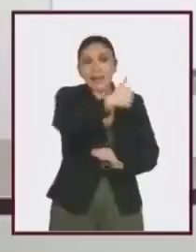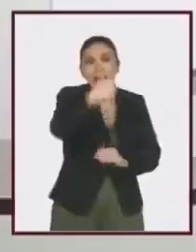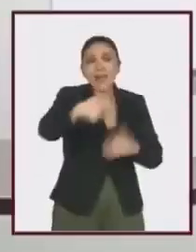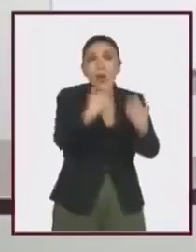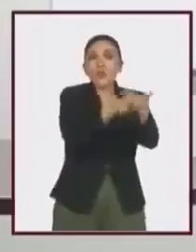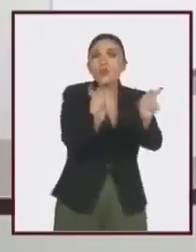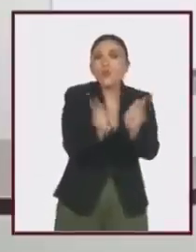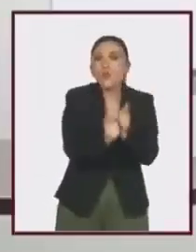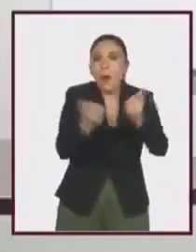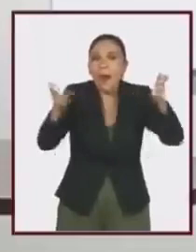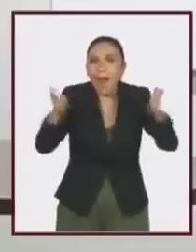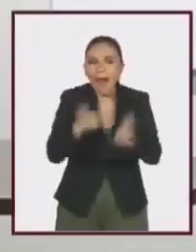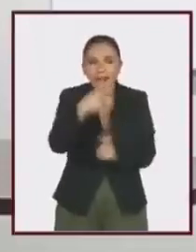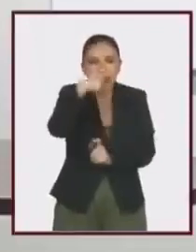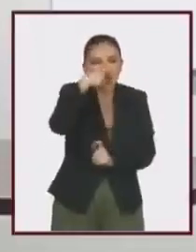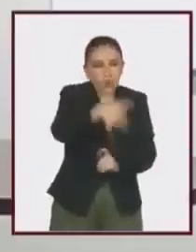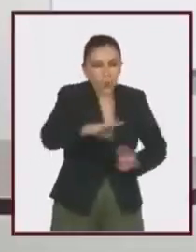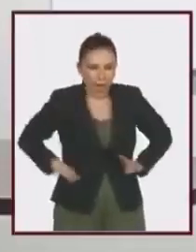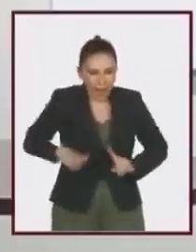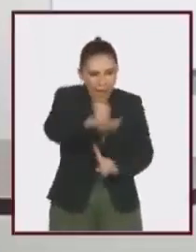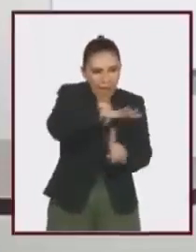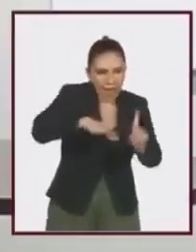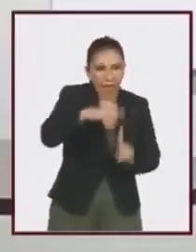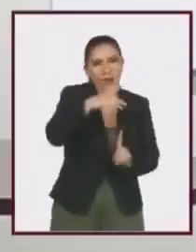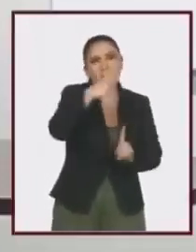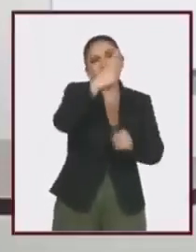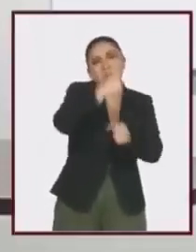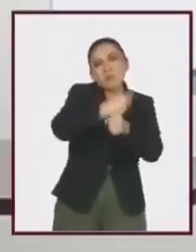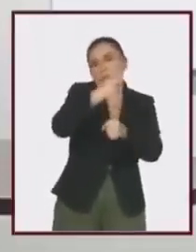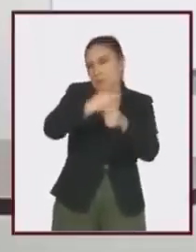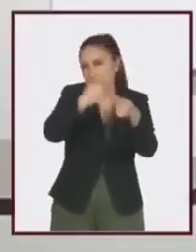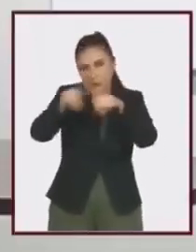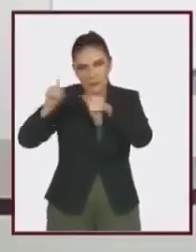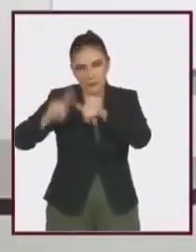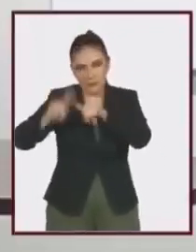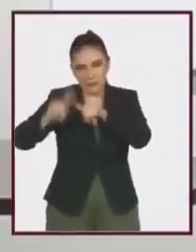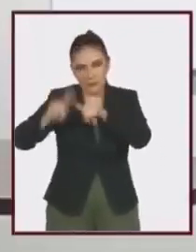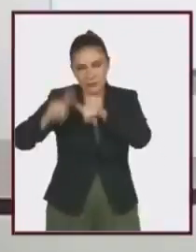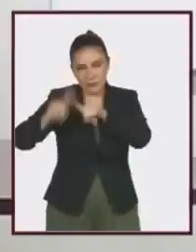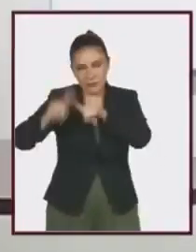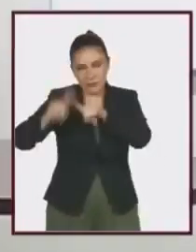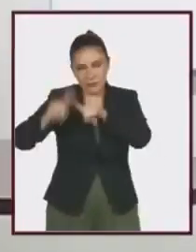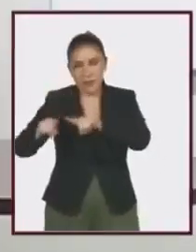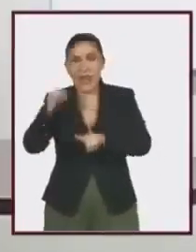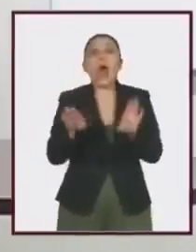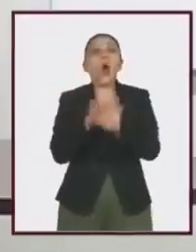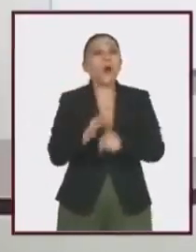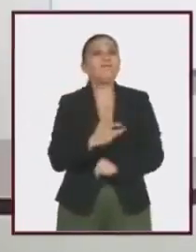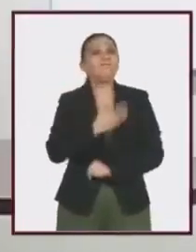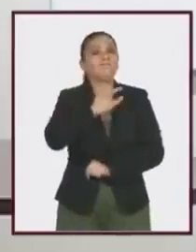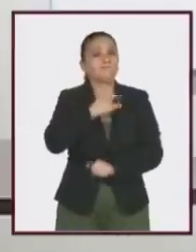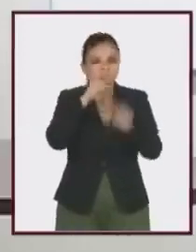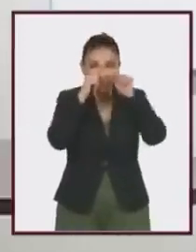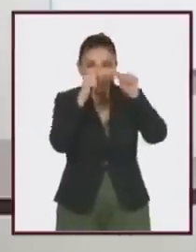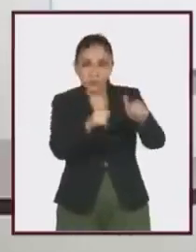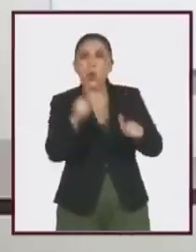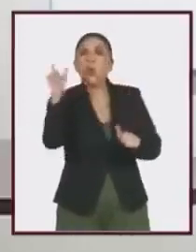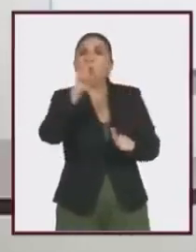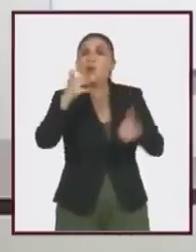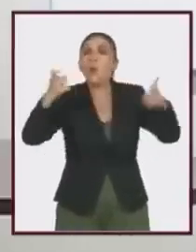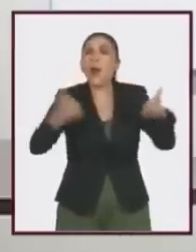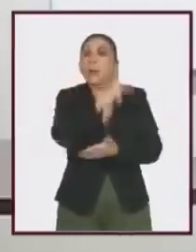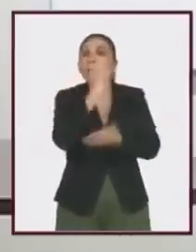en particular de los distintos grados, esto en donde ya lo vamos a considerar es en las